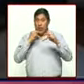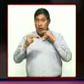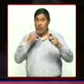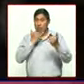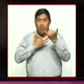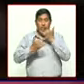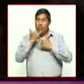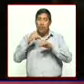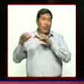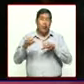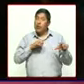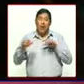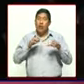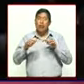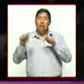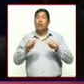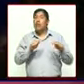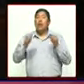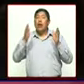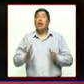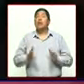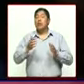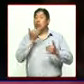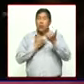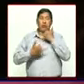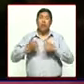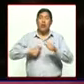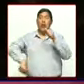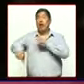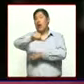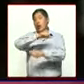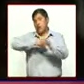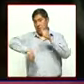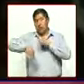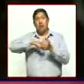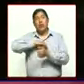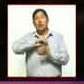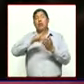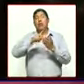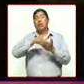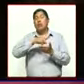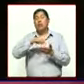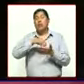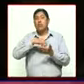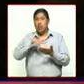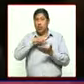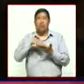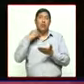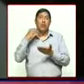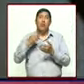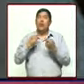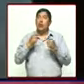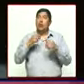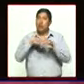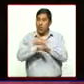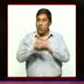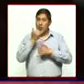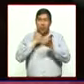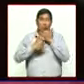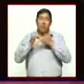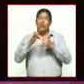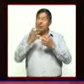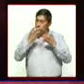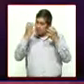noticia la están generando los activistas que están alrededor de kilómetro cero, tratando de ingresar para expresar también